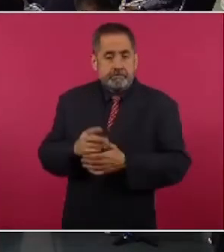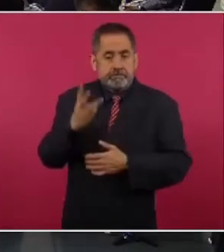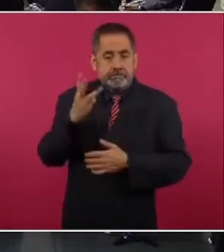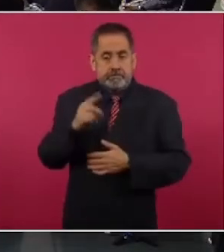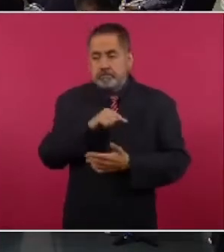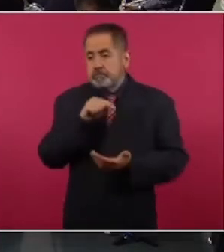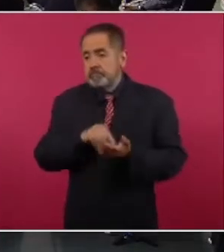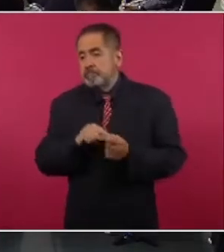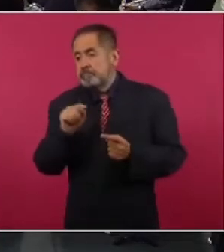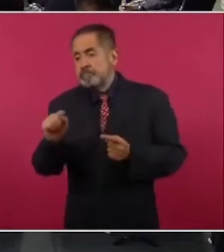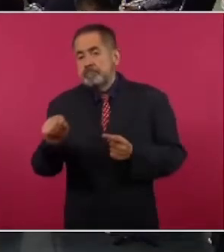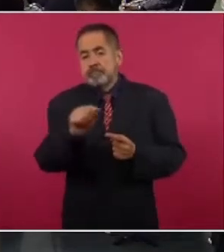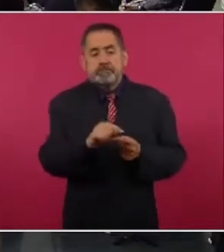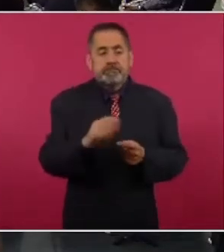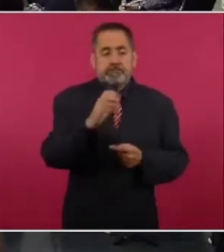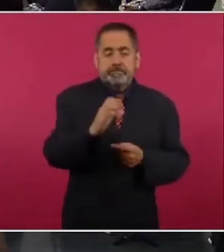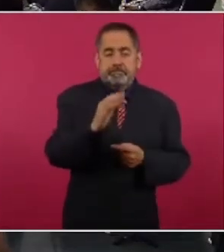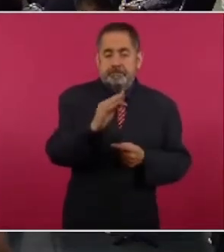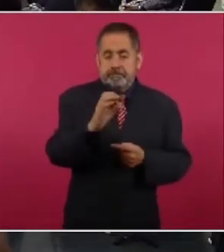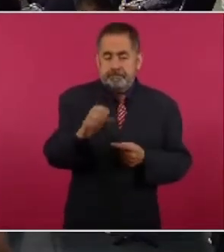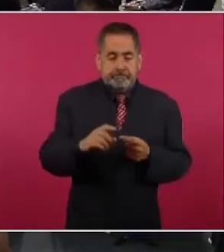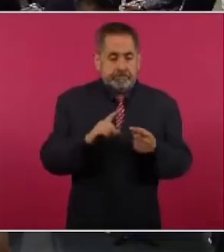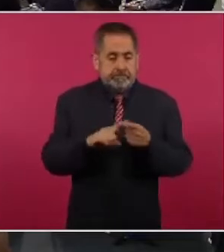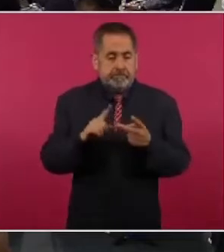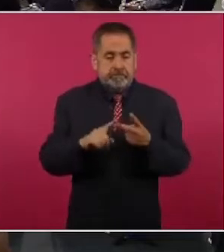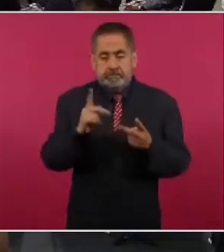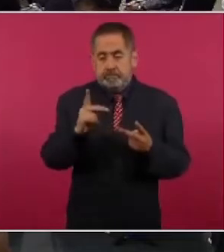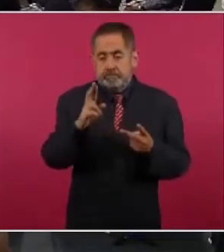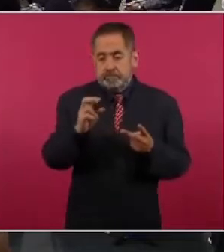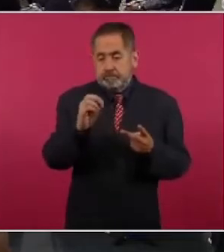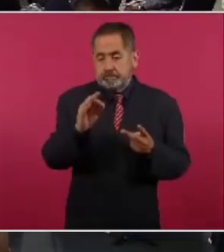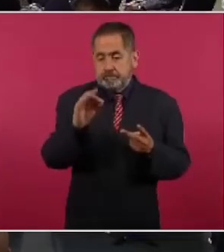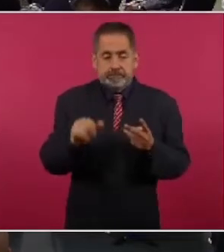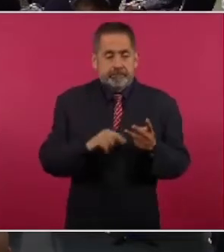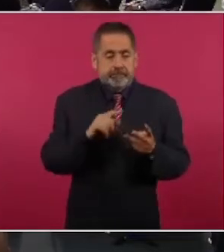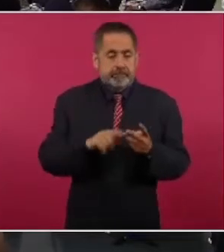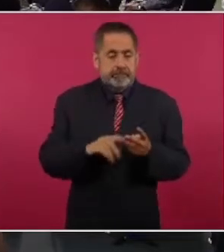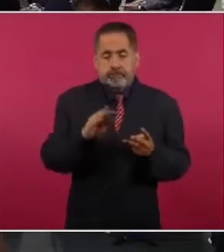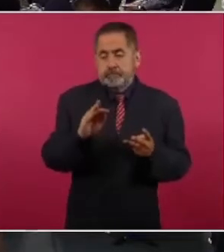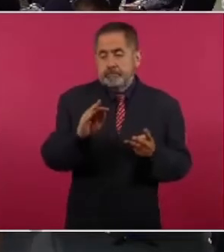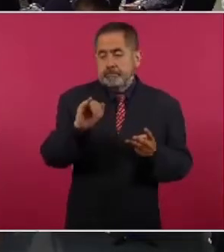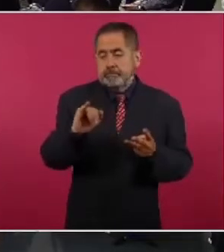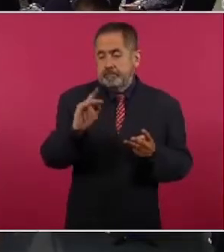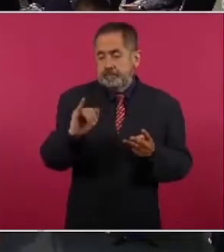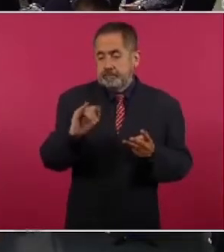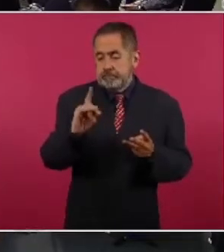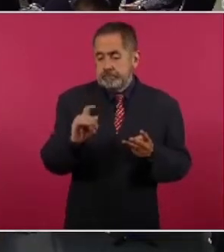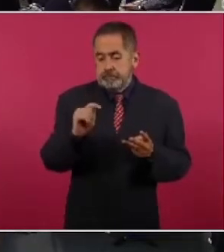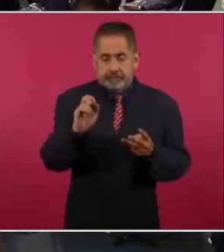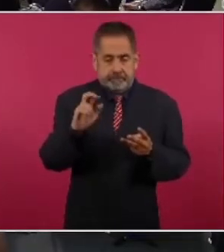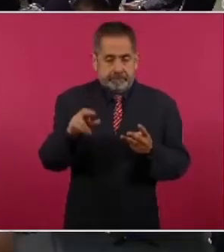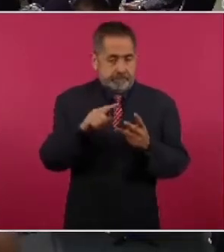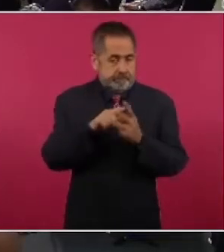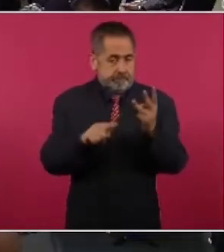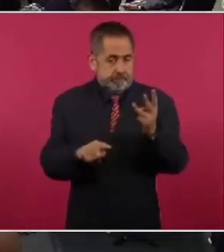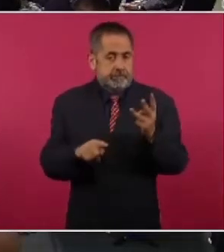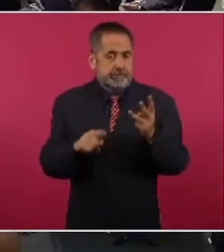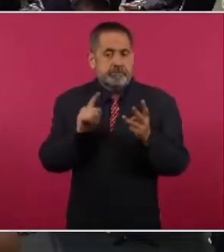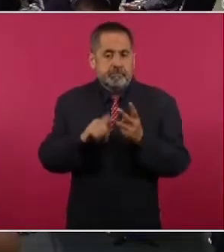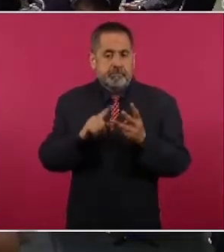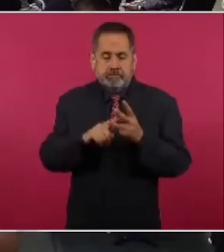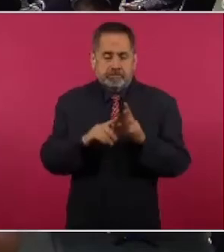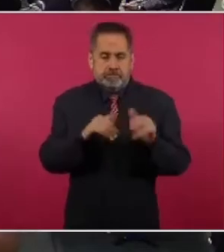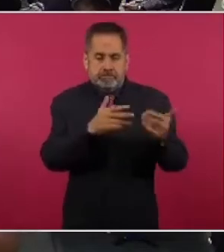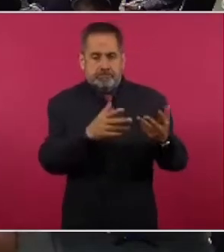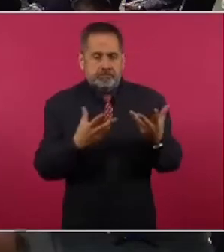instancias, la CFE, Profeco y FIPATER, que es un participante